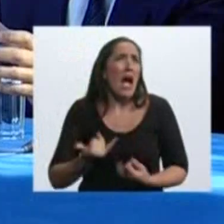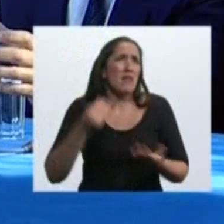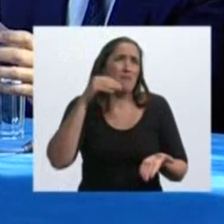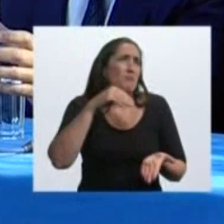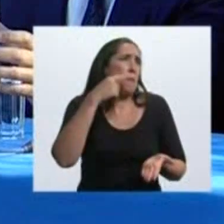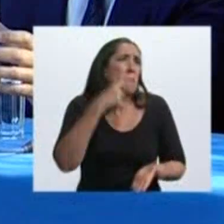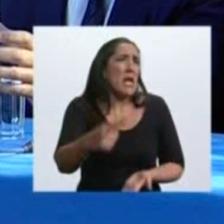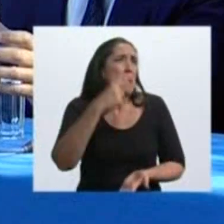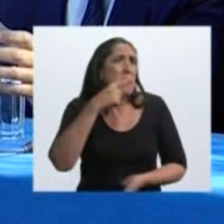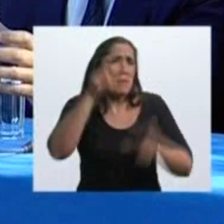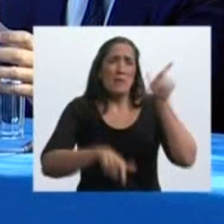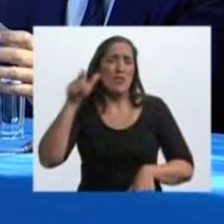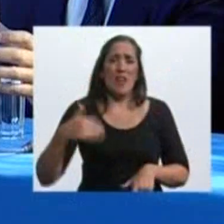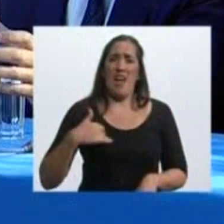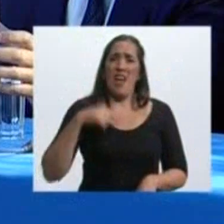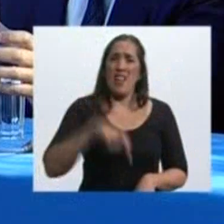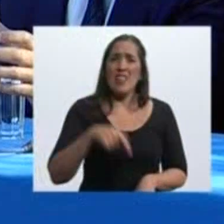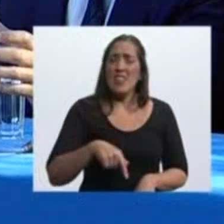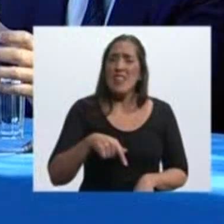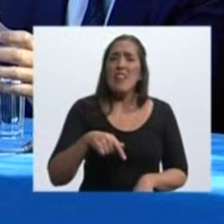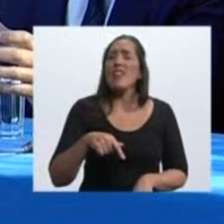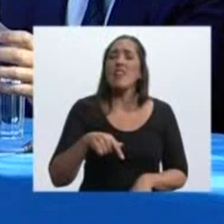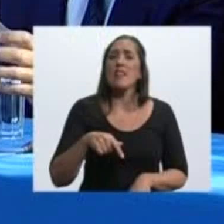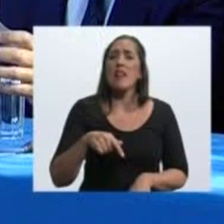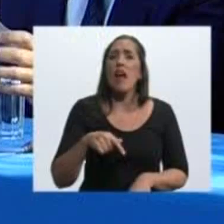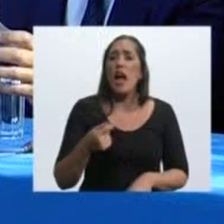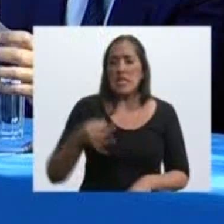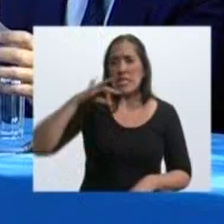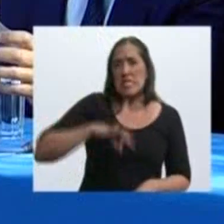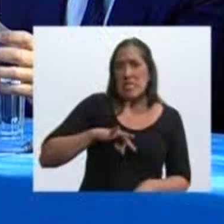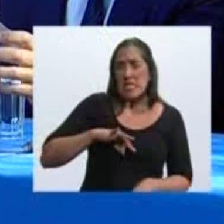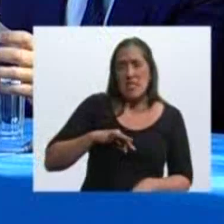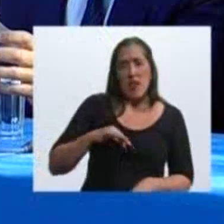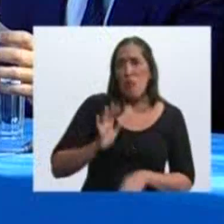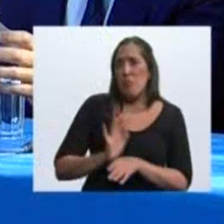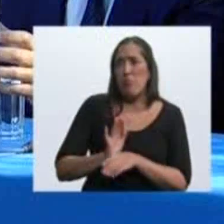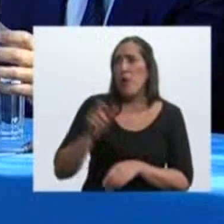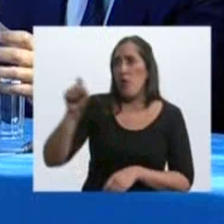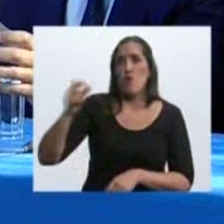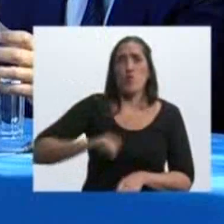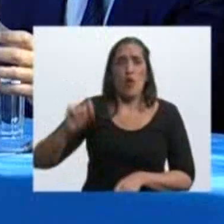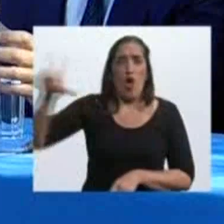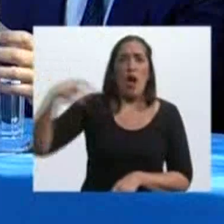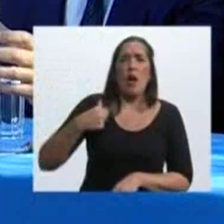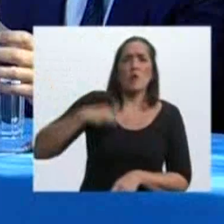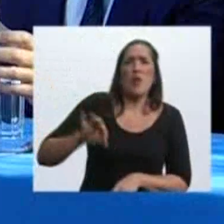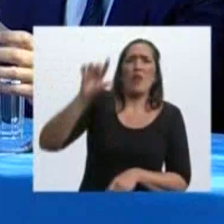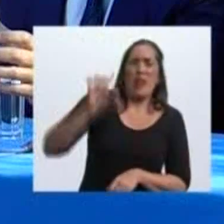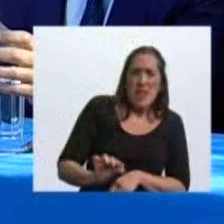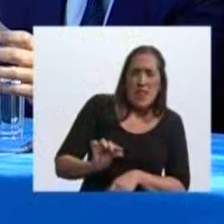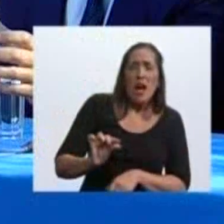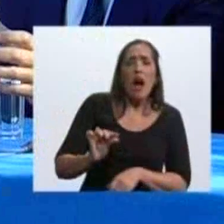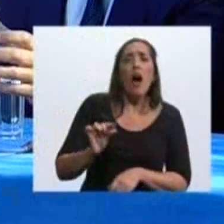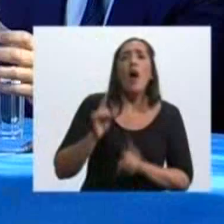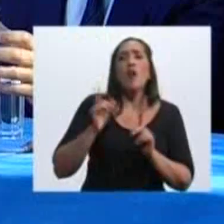argentinos que muchas veces ni siquiera ganan una cuarta parte de su sueldo y sin embargo tienen que trasladarse